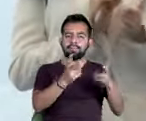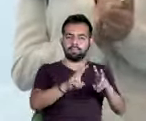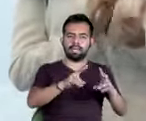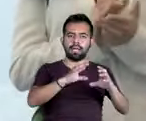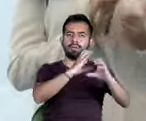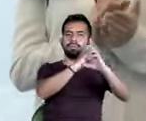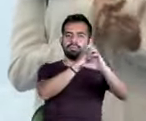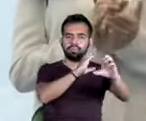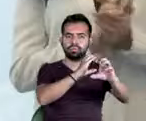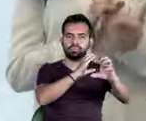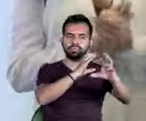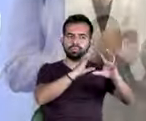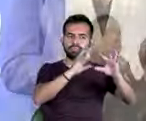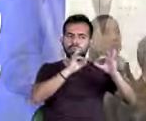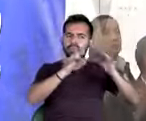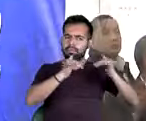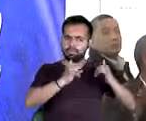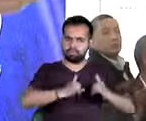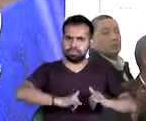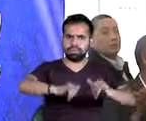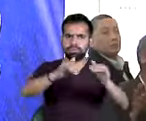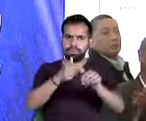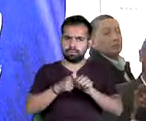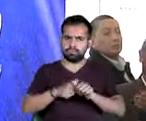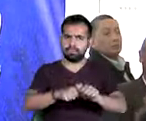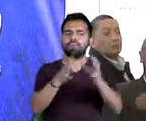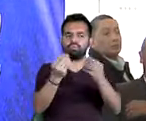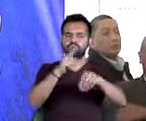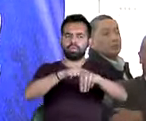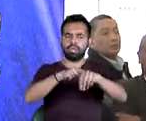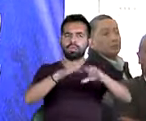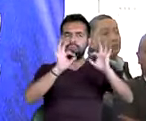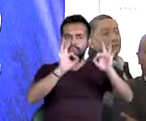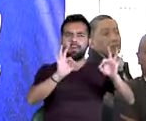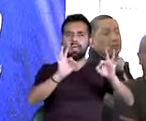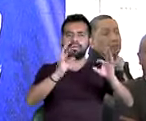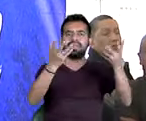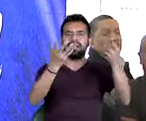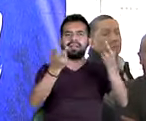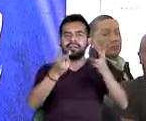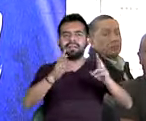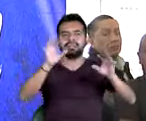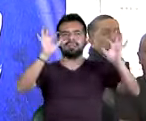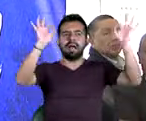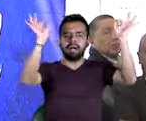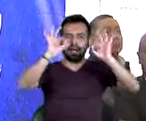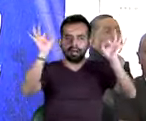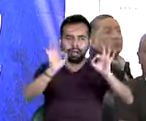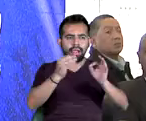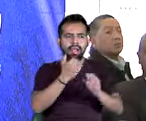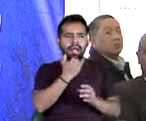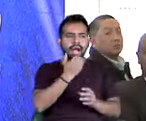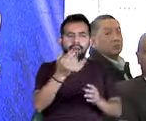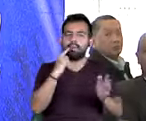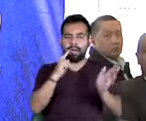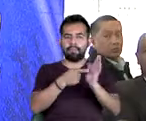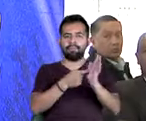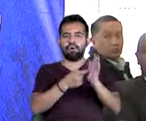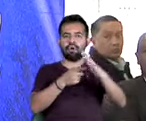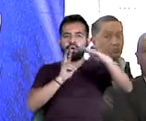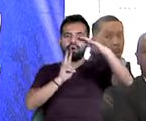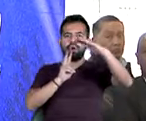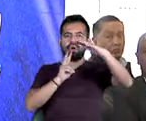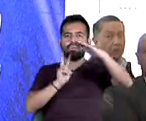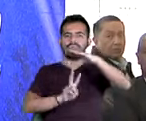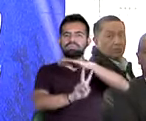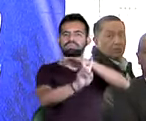sea sostenible, por lo tanto, de manera paulatina nos iremos pasando a buses eléctricos. Tenemos que hacer la compra para el trole, por ejemplo, de buses eléctricos.